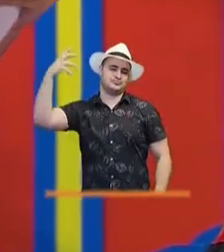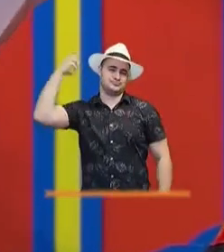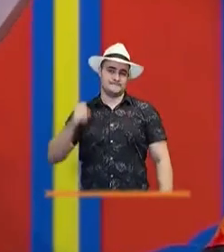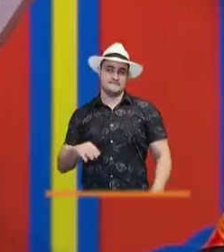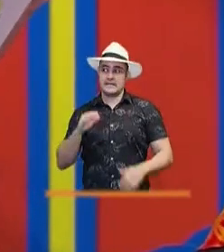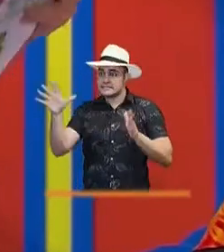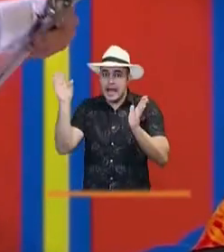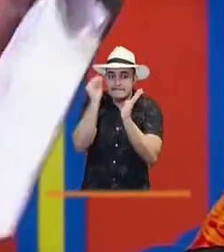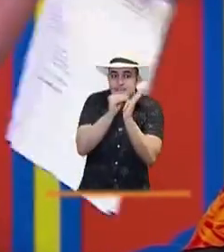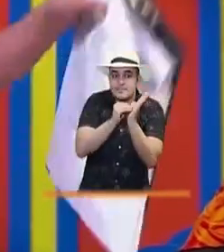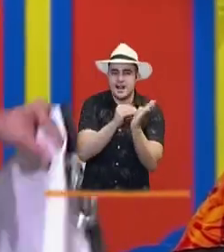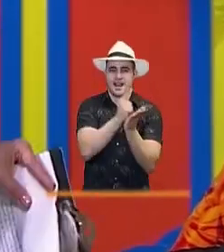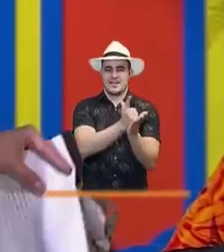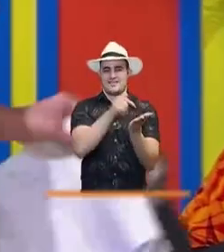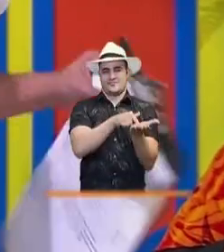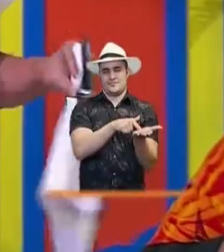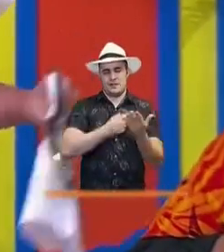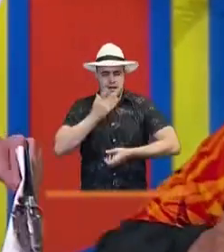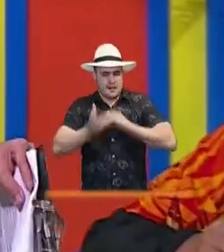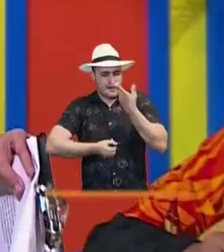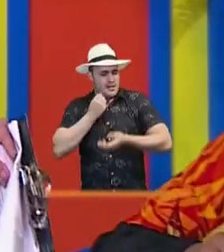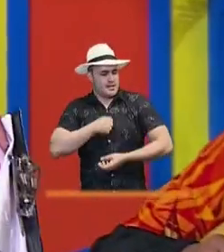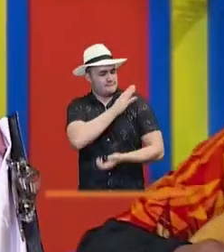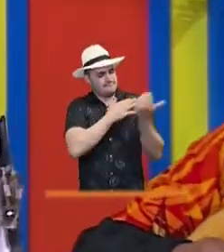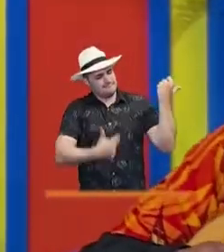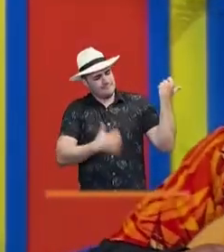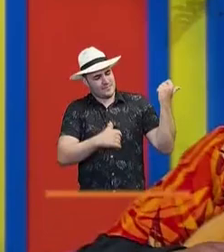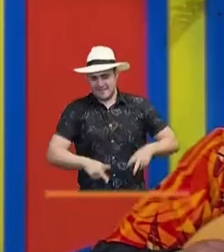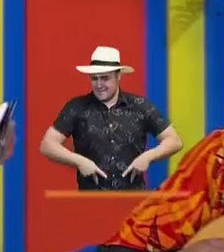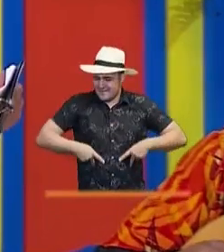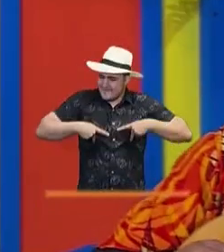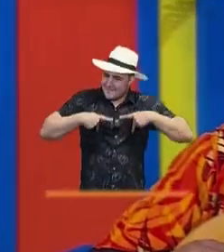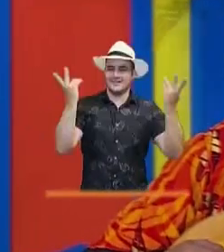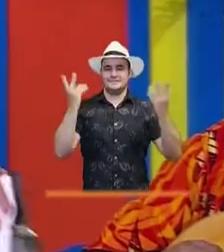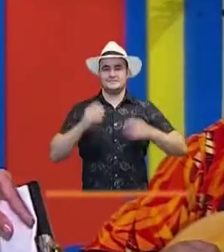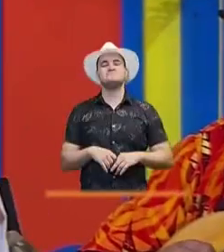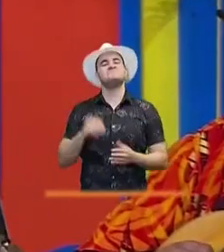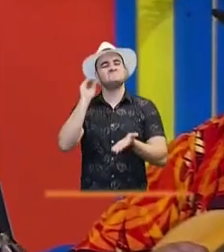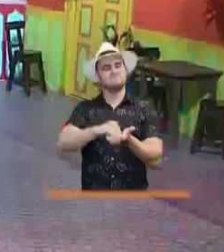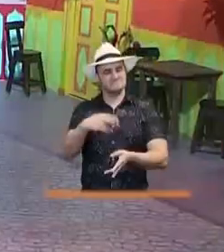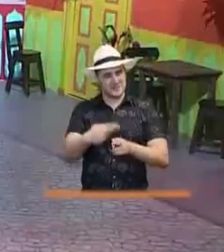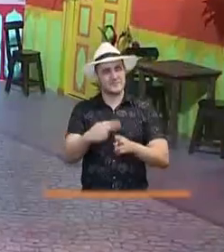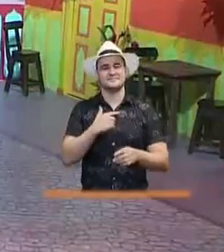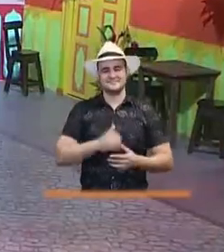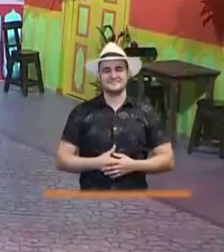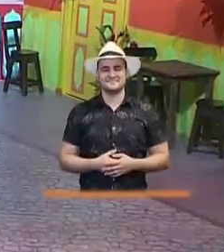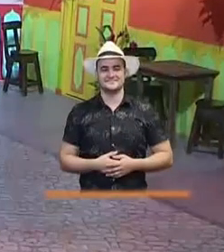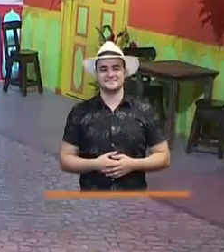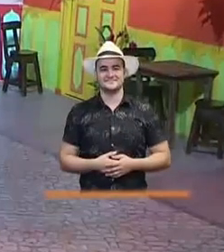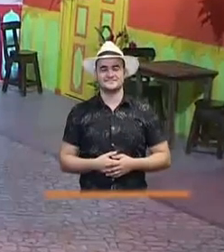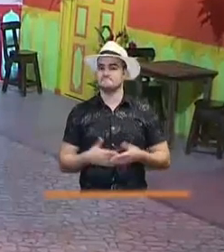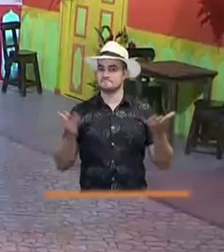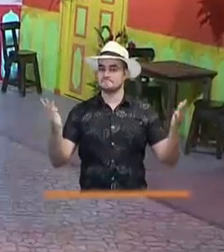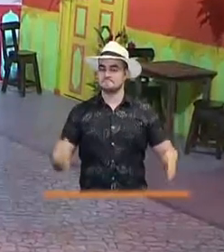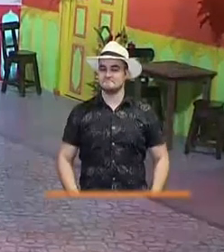La Trova era la vida. Un personaje que nos ha acompañado aquí haciendo esto realidad. Muy